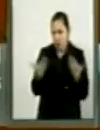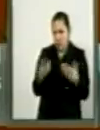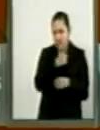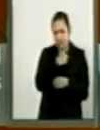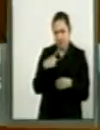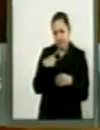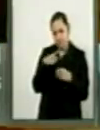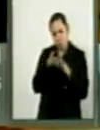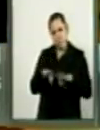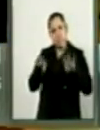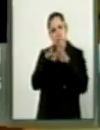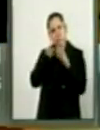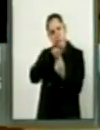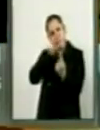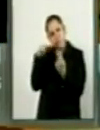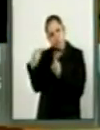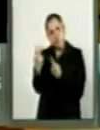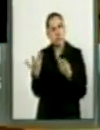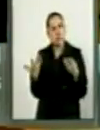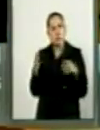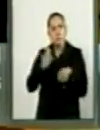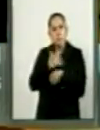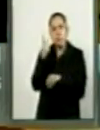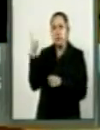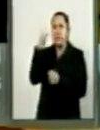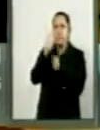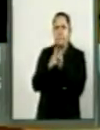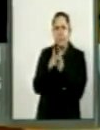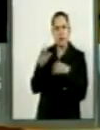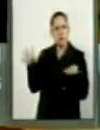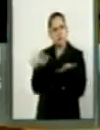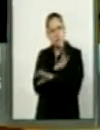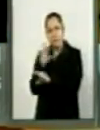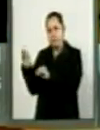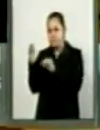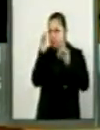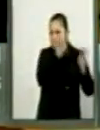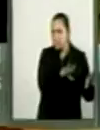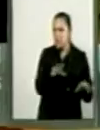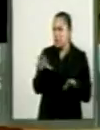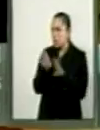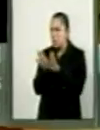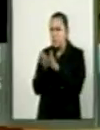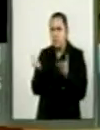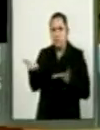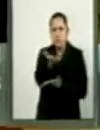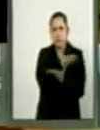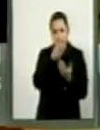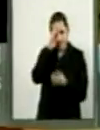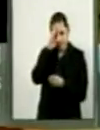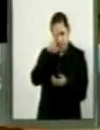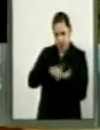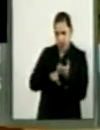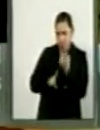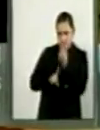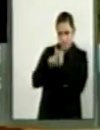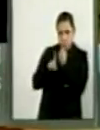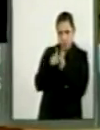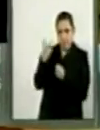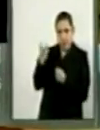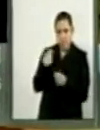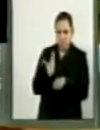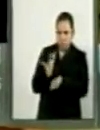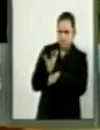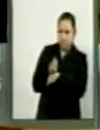de causas y respuestas humanitarias, no como un problema que hay que evadir o confrontar mediante políticas de choque.